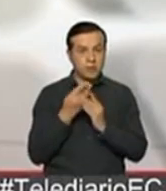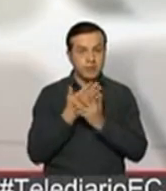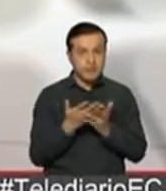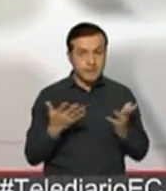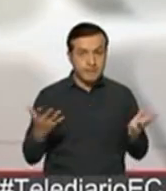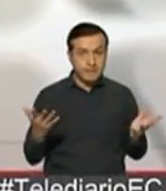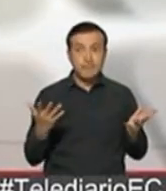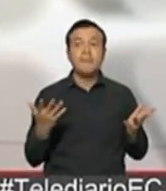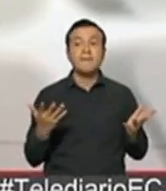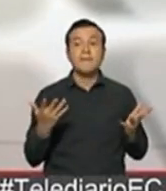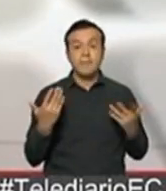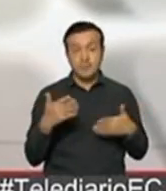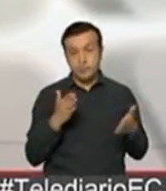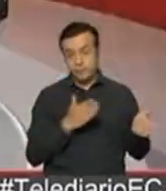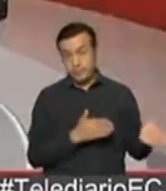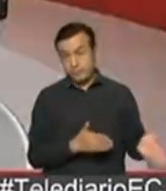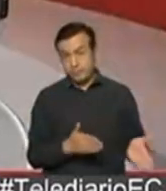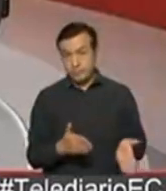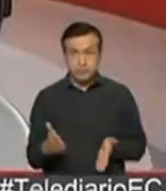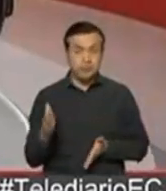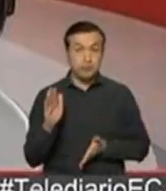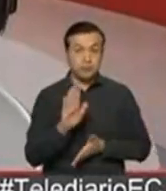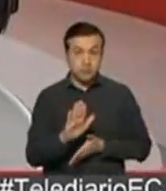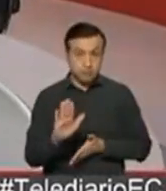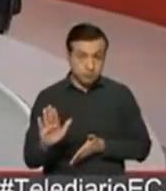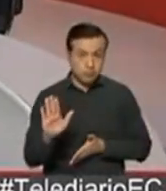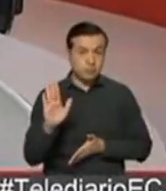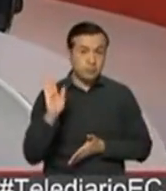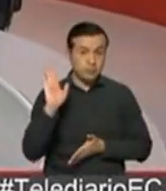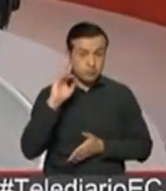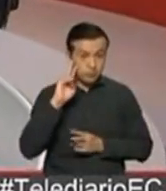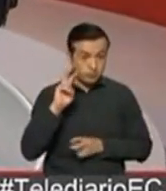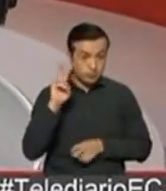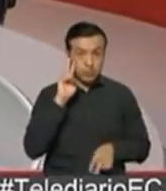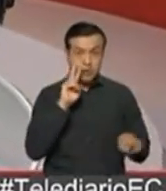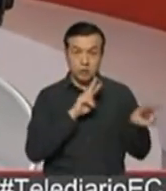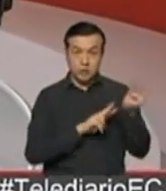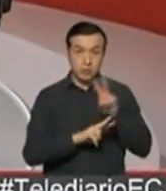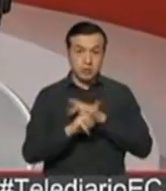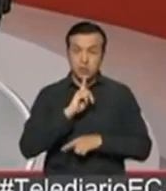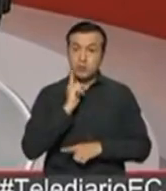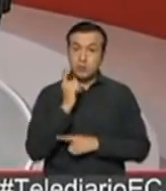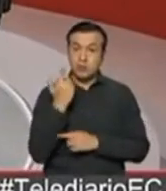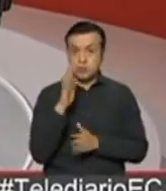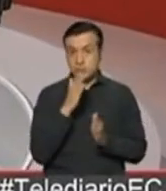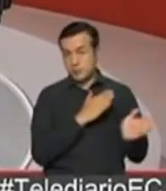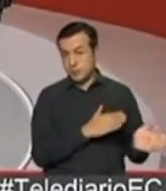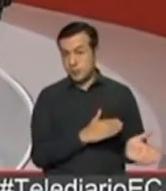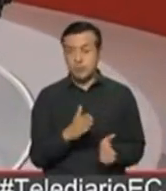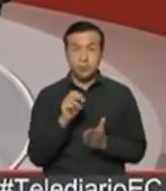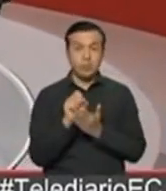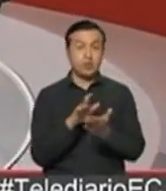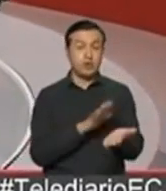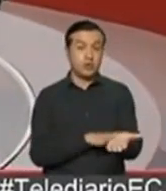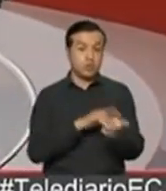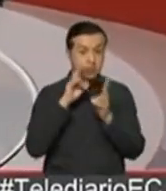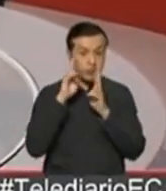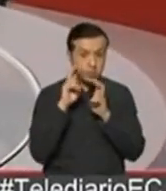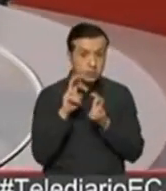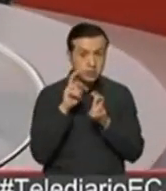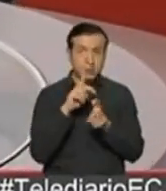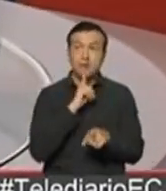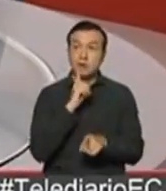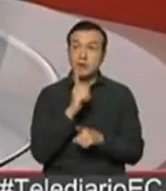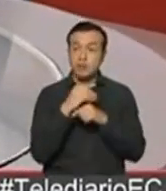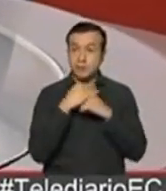ligazón de las publicaciones con la investigación propiamente dicha a través de proyectos de investigación es